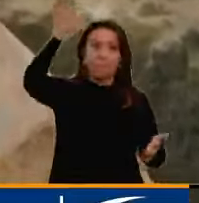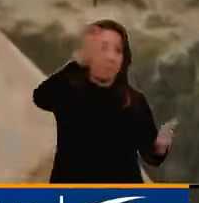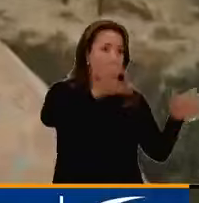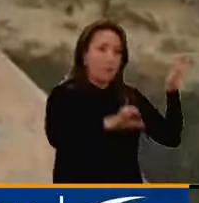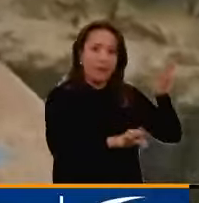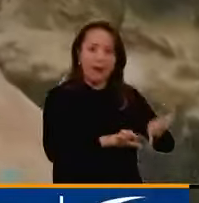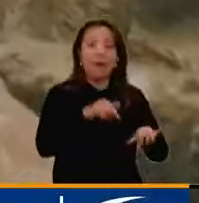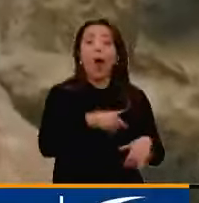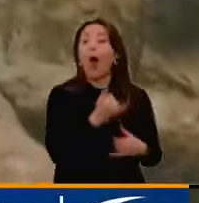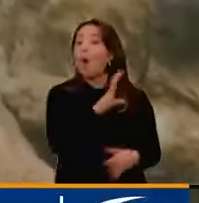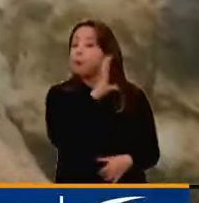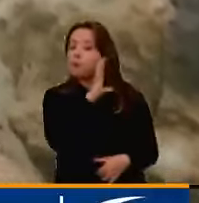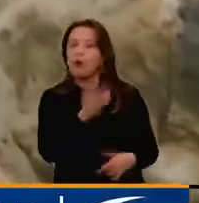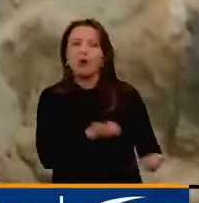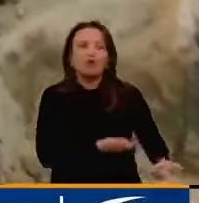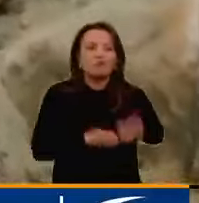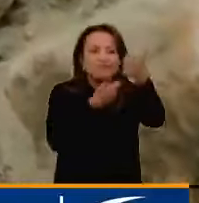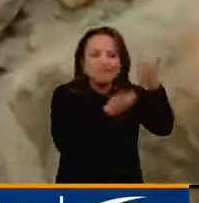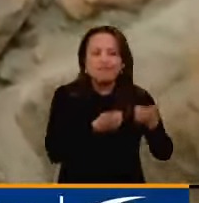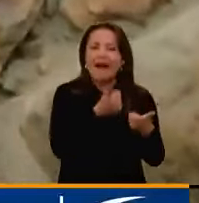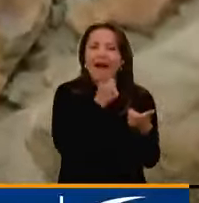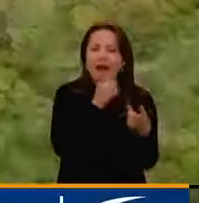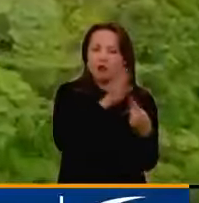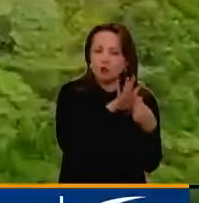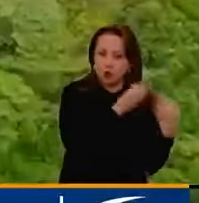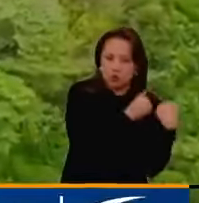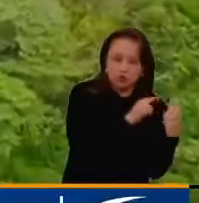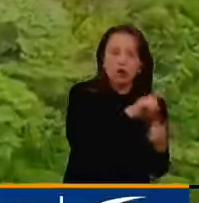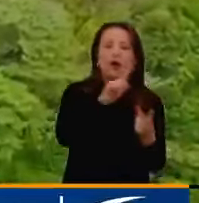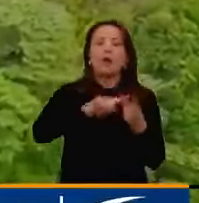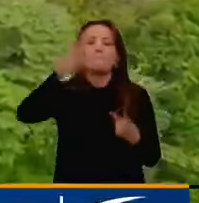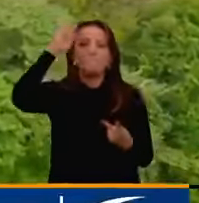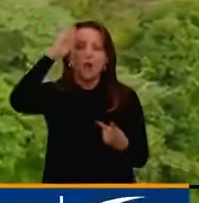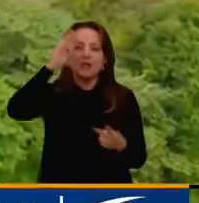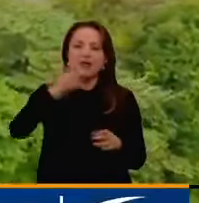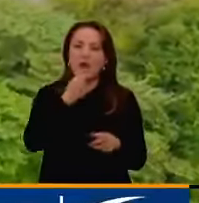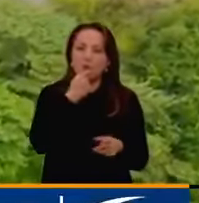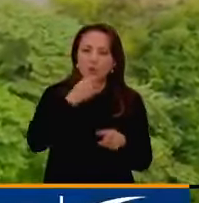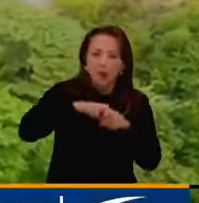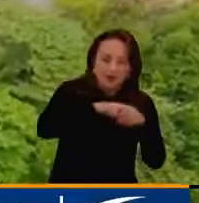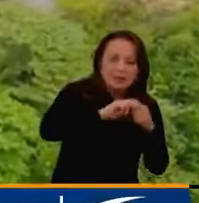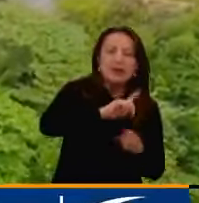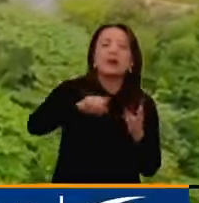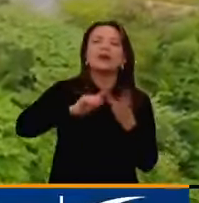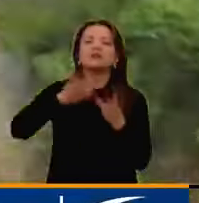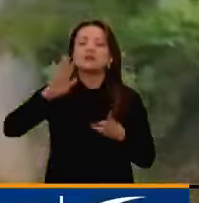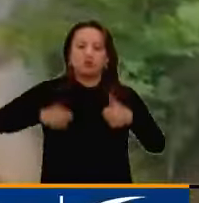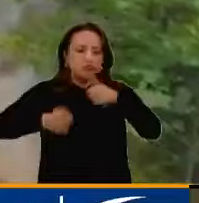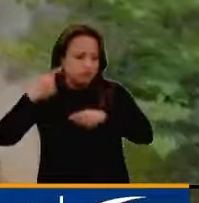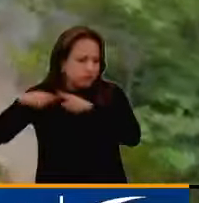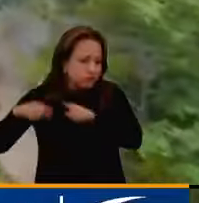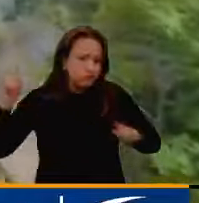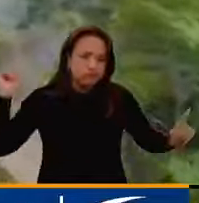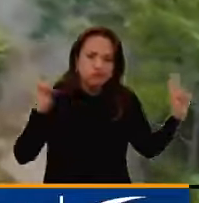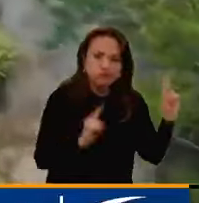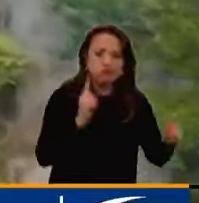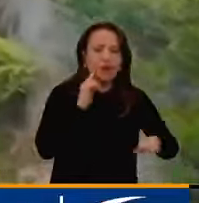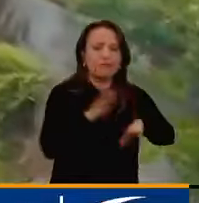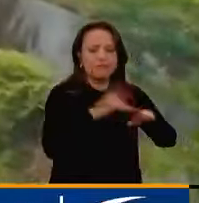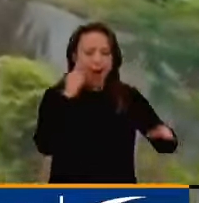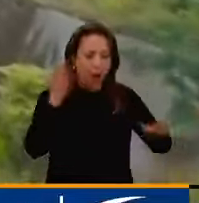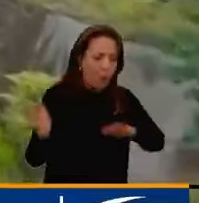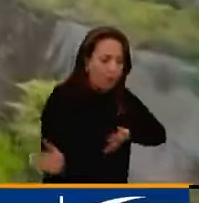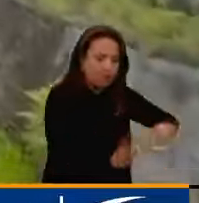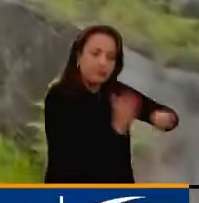zona bomberos, policía de tránsito y autoridades municipales para restablecer el paso. De esta forma, pues las mismas autoridades recomiendan tomar la